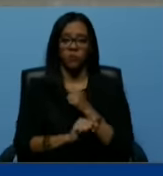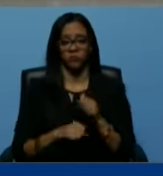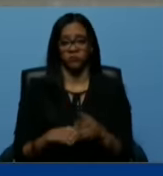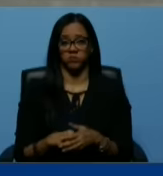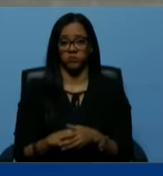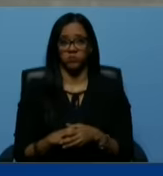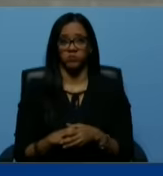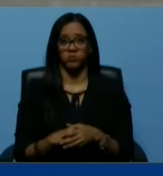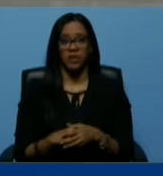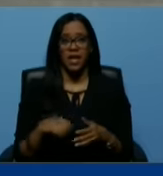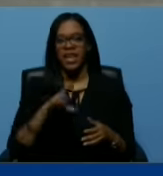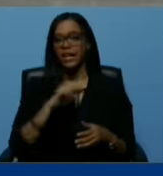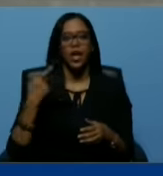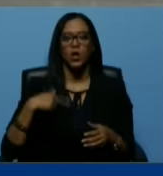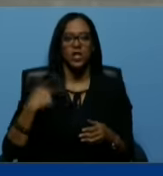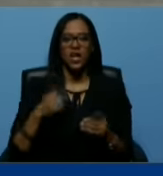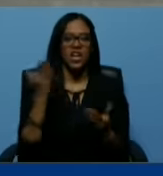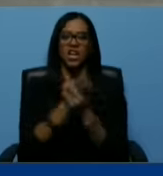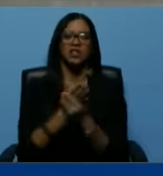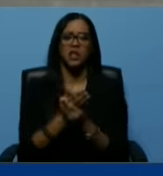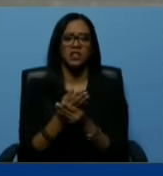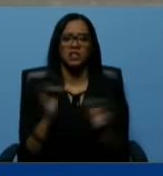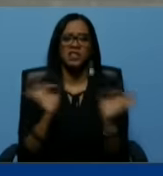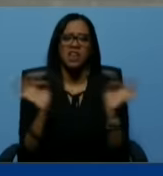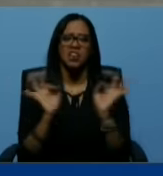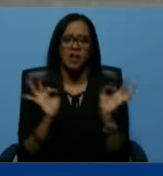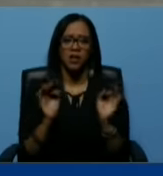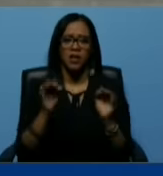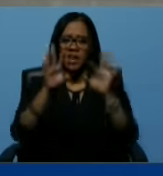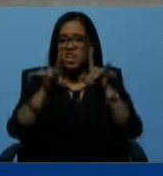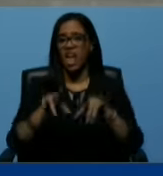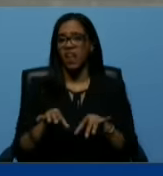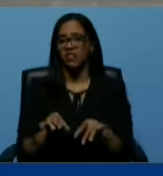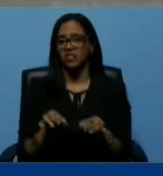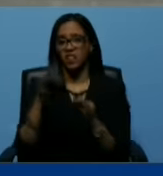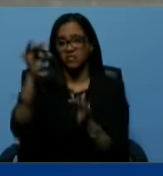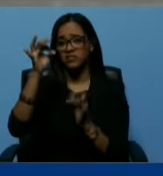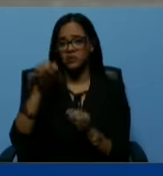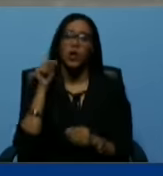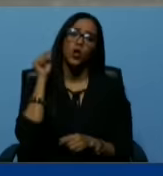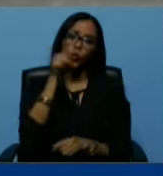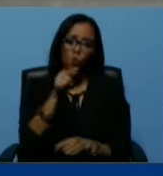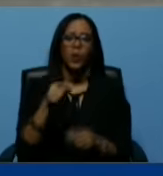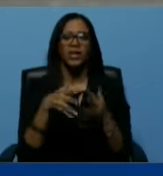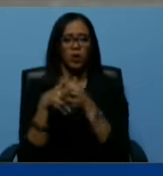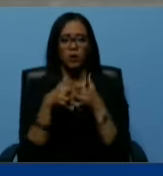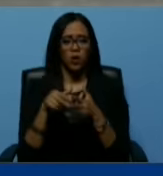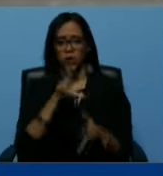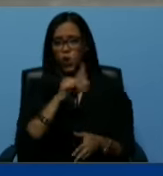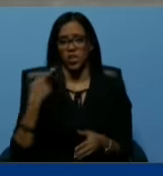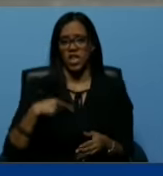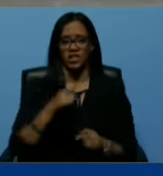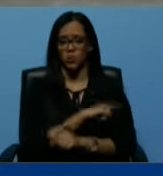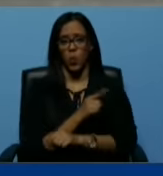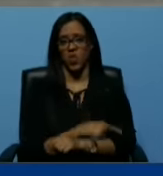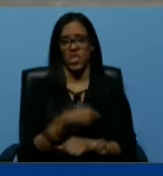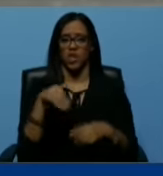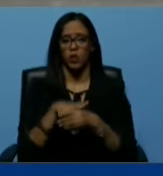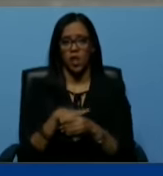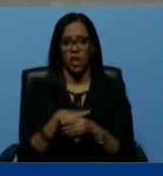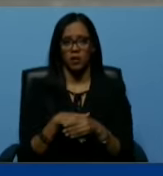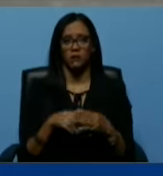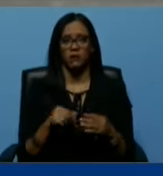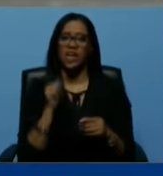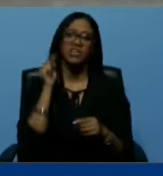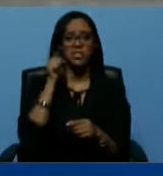no deja registro de ningún tipo, ni actas. Tú, Estados Unidos, no tienes poder electoral, así